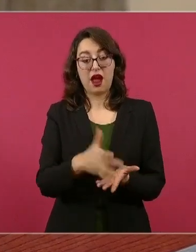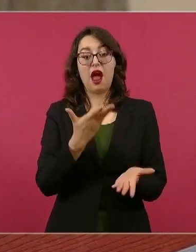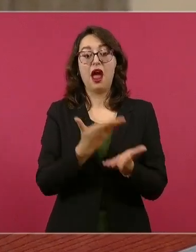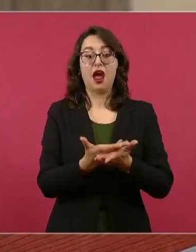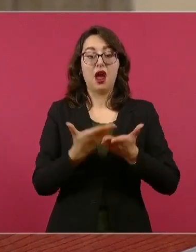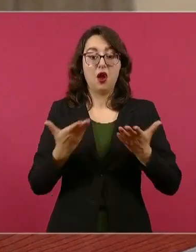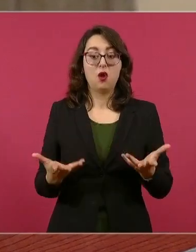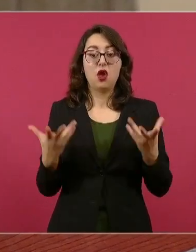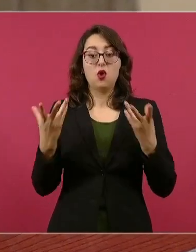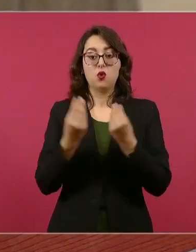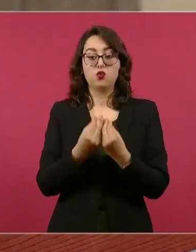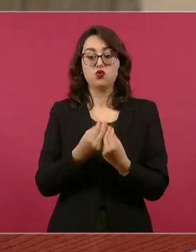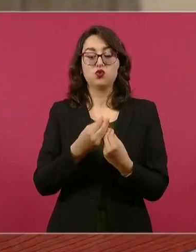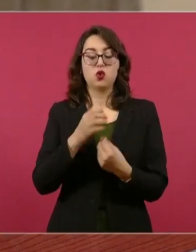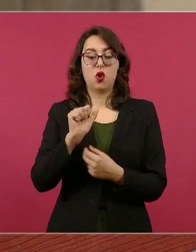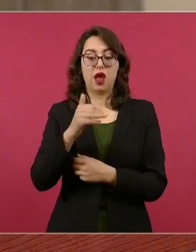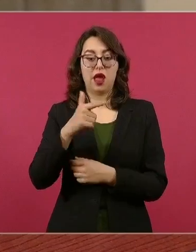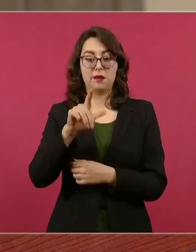Obradorismo.